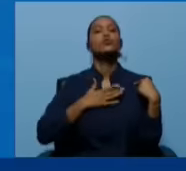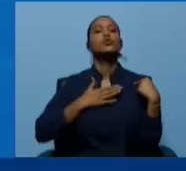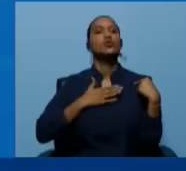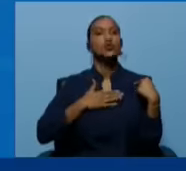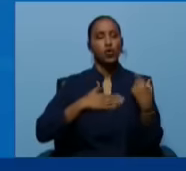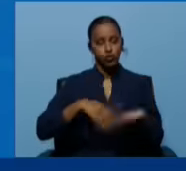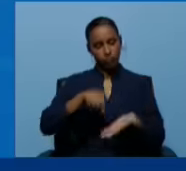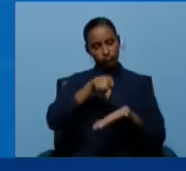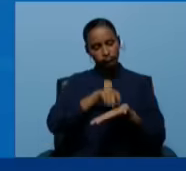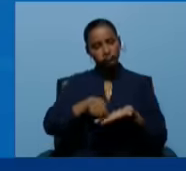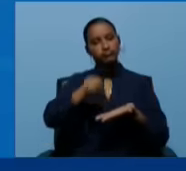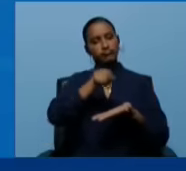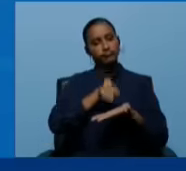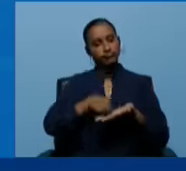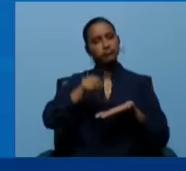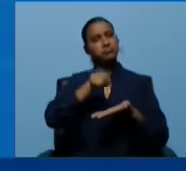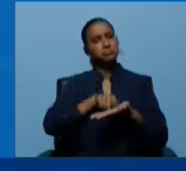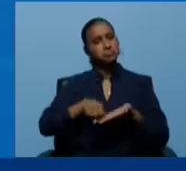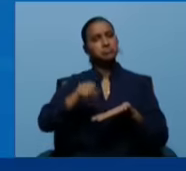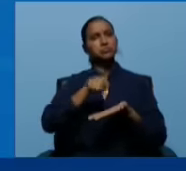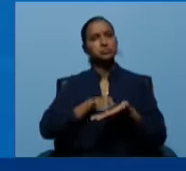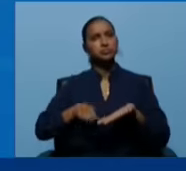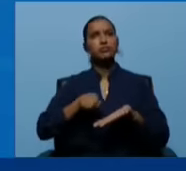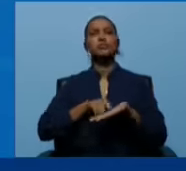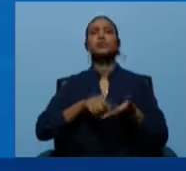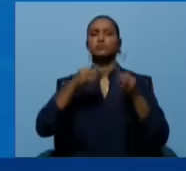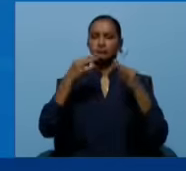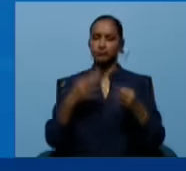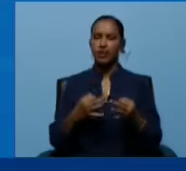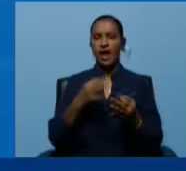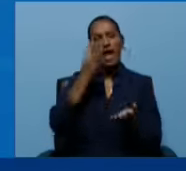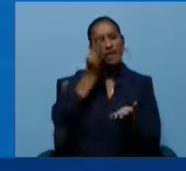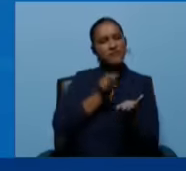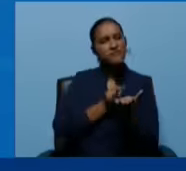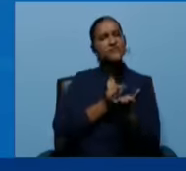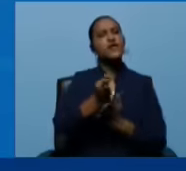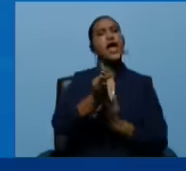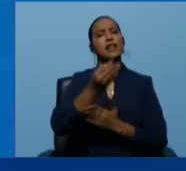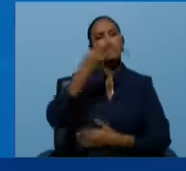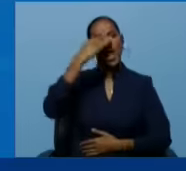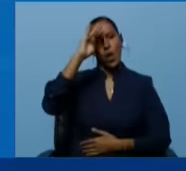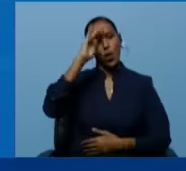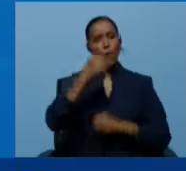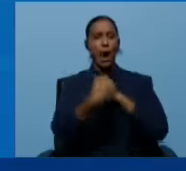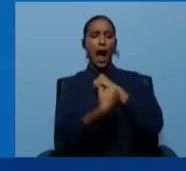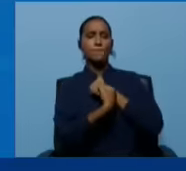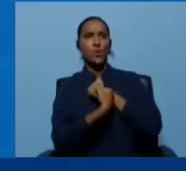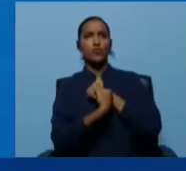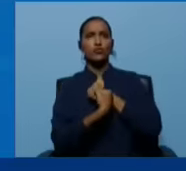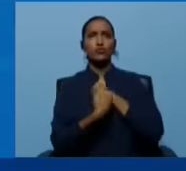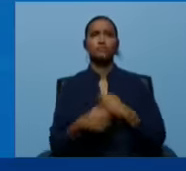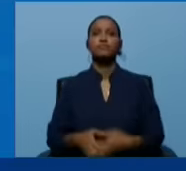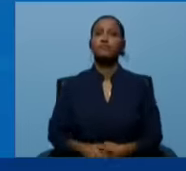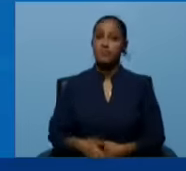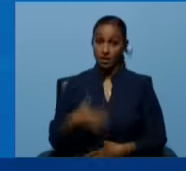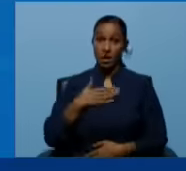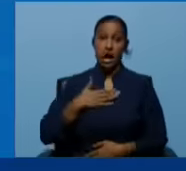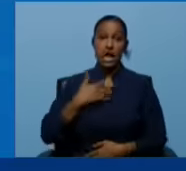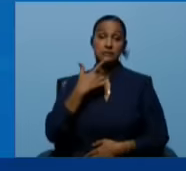nota de la firmeza. ¿Ah? Así dicen los cancilleres. Yo fui